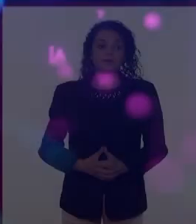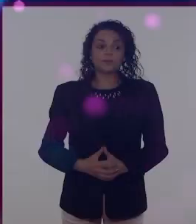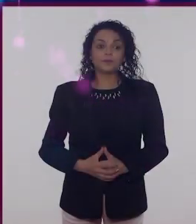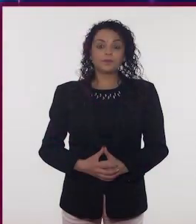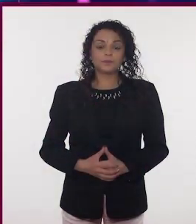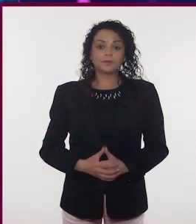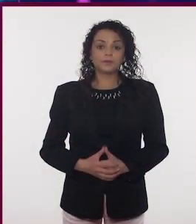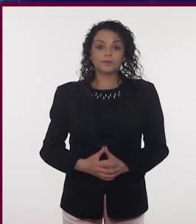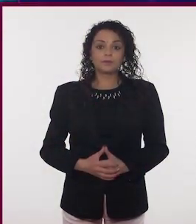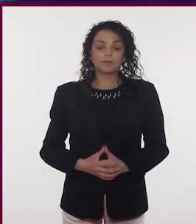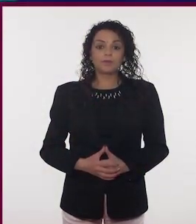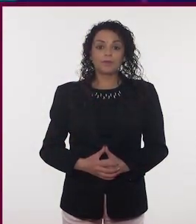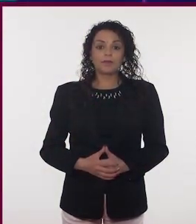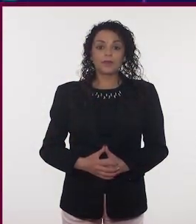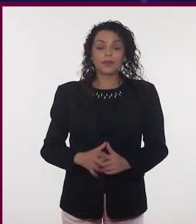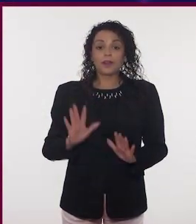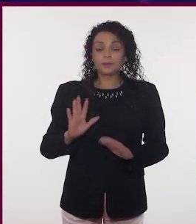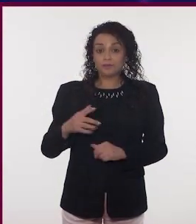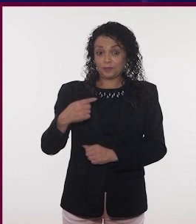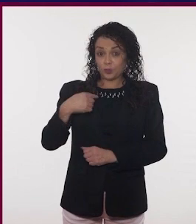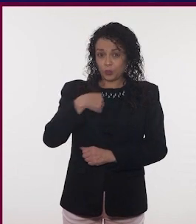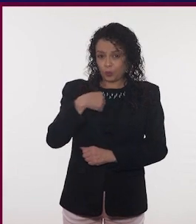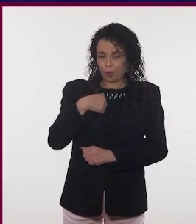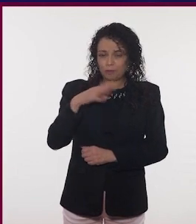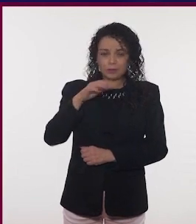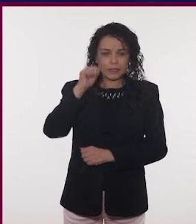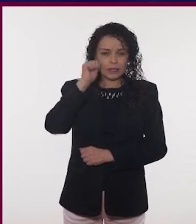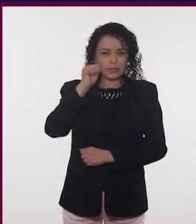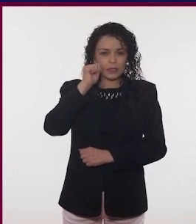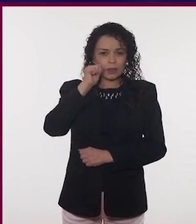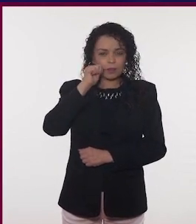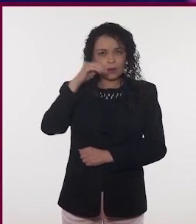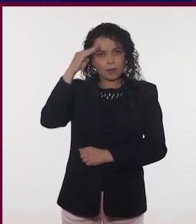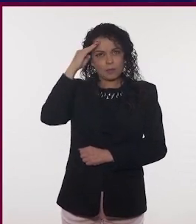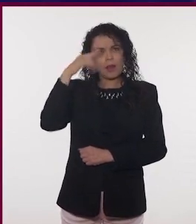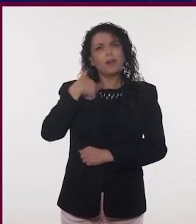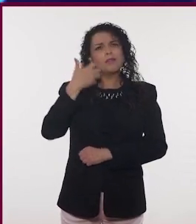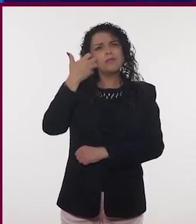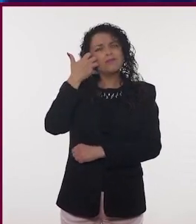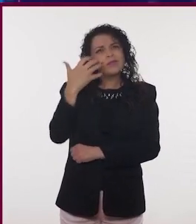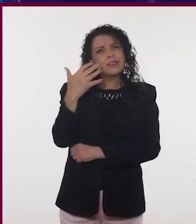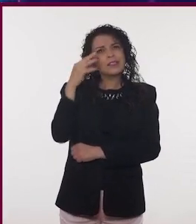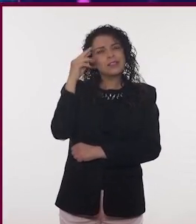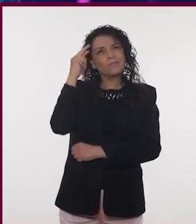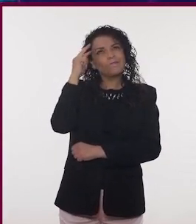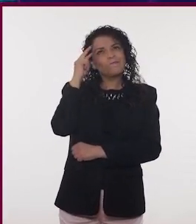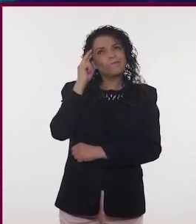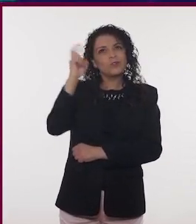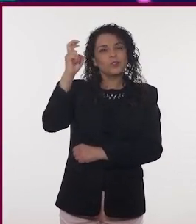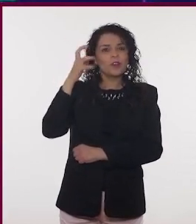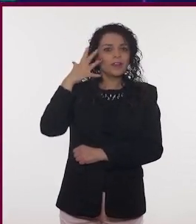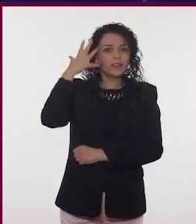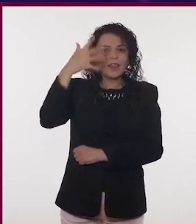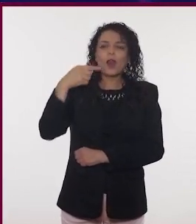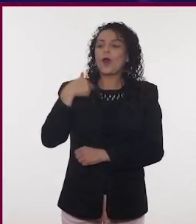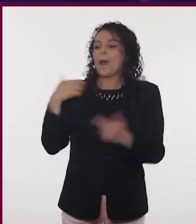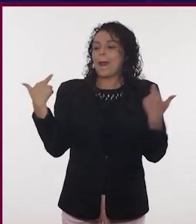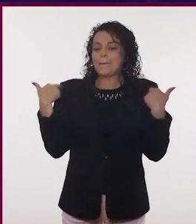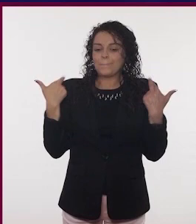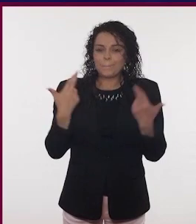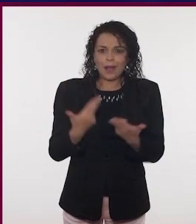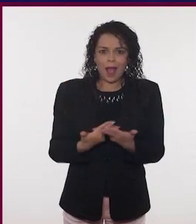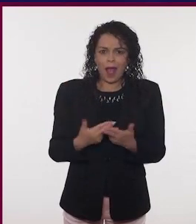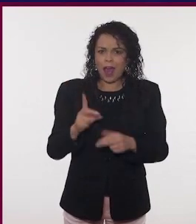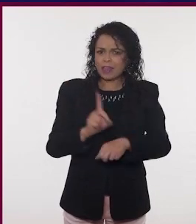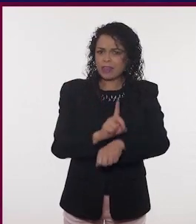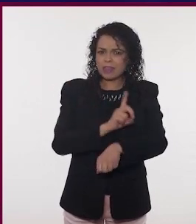En mi caso, yo siempre soñé con ser maestra, desde muy niña, ser una profesora.